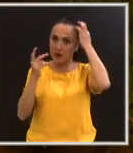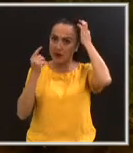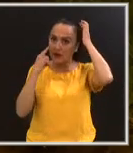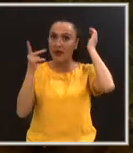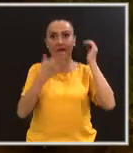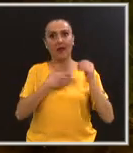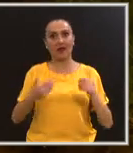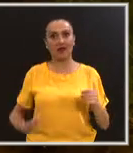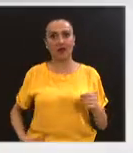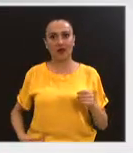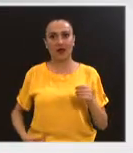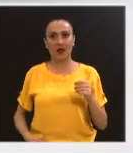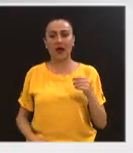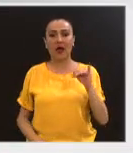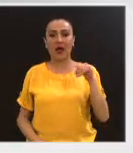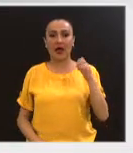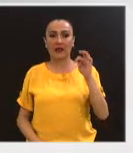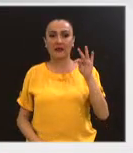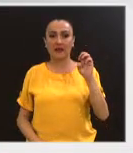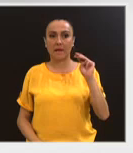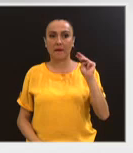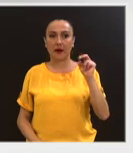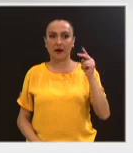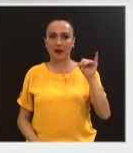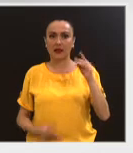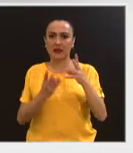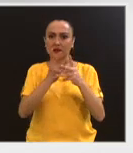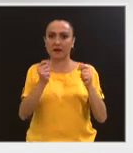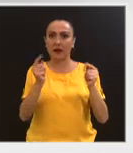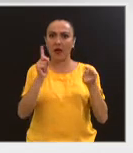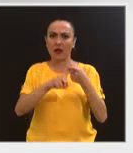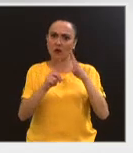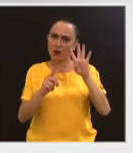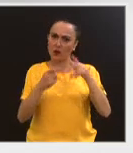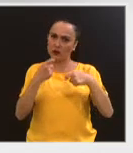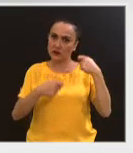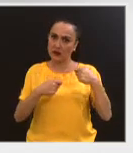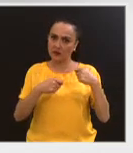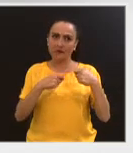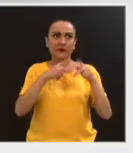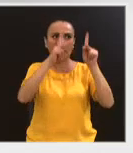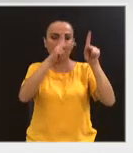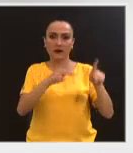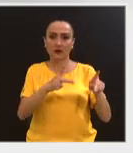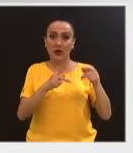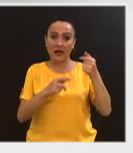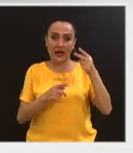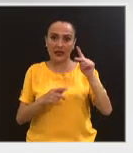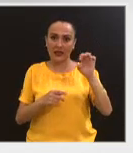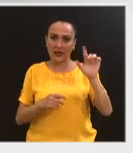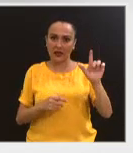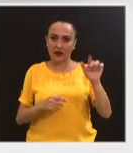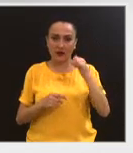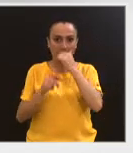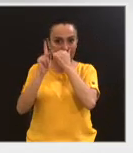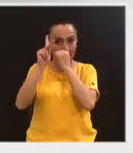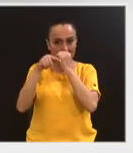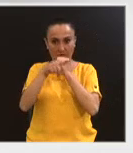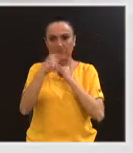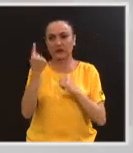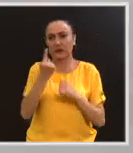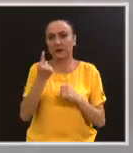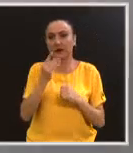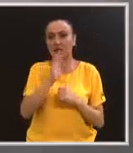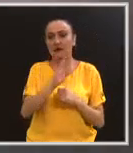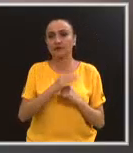Heredia en Getsemaní fue reportada eso sí desaparecida hasta el 4 de septiembre bueno esta persona Doña Gretel es una persona que usualmente